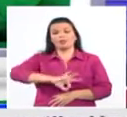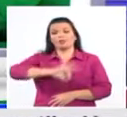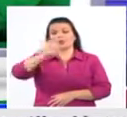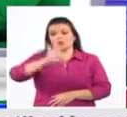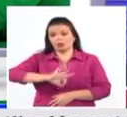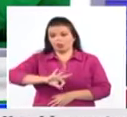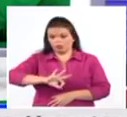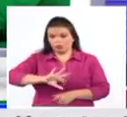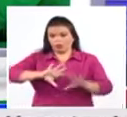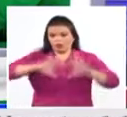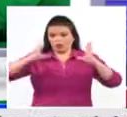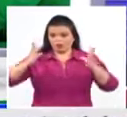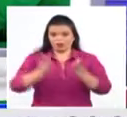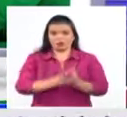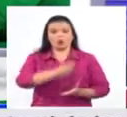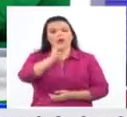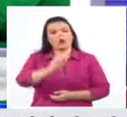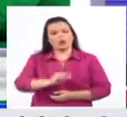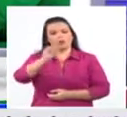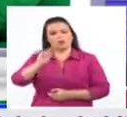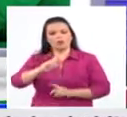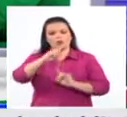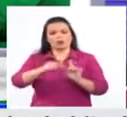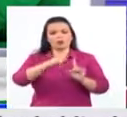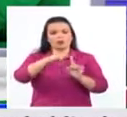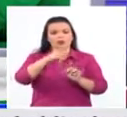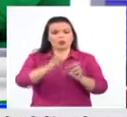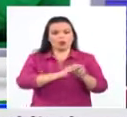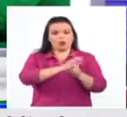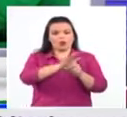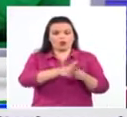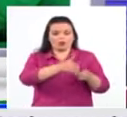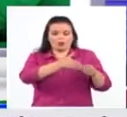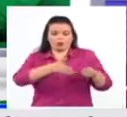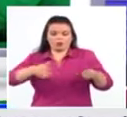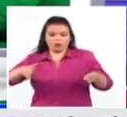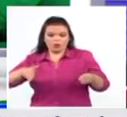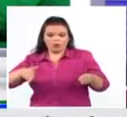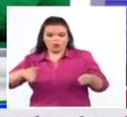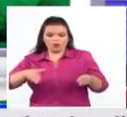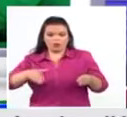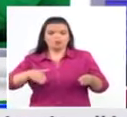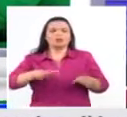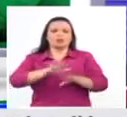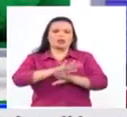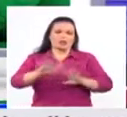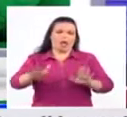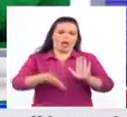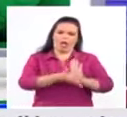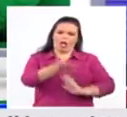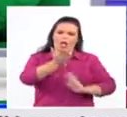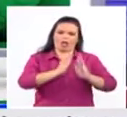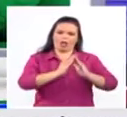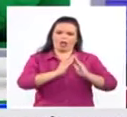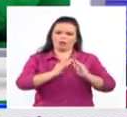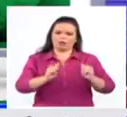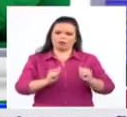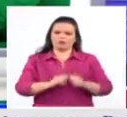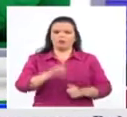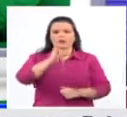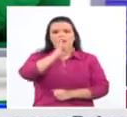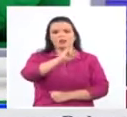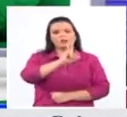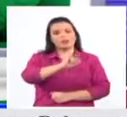Cuba durante toda la pandemia están recuperados. Estamos hablando de